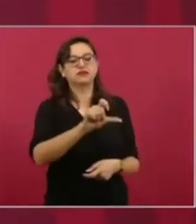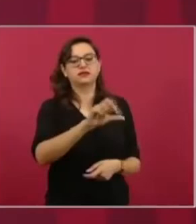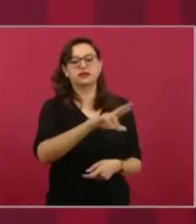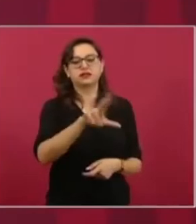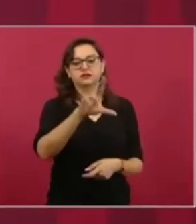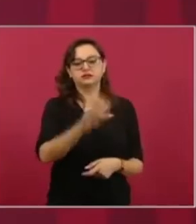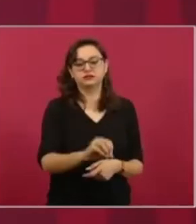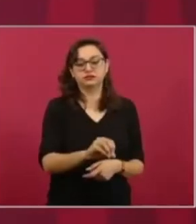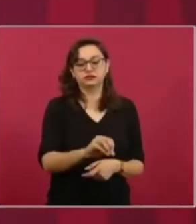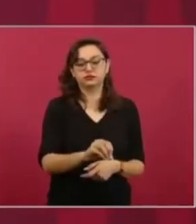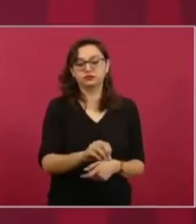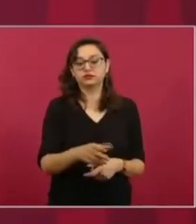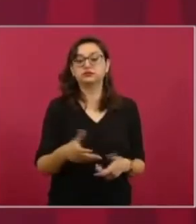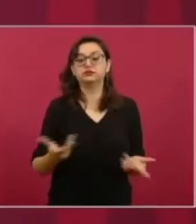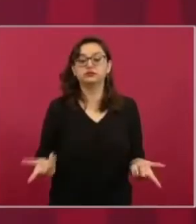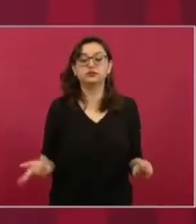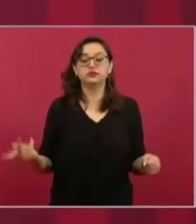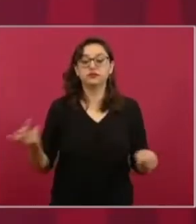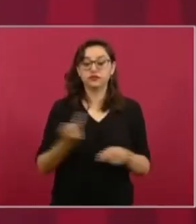un hijo